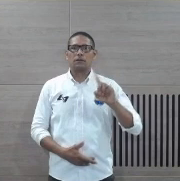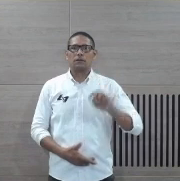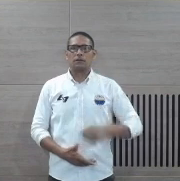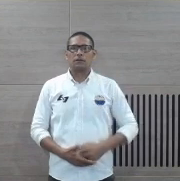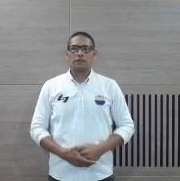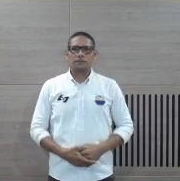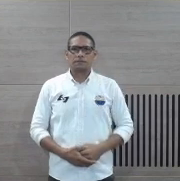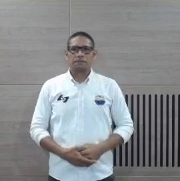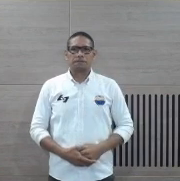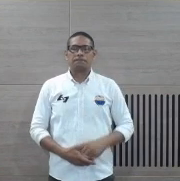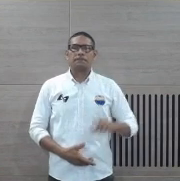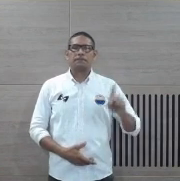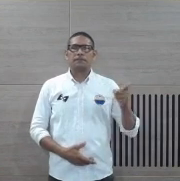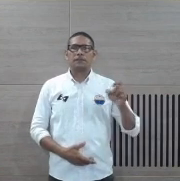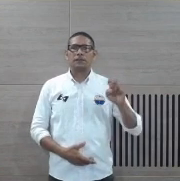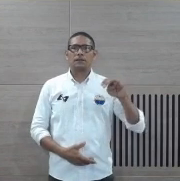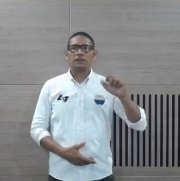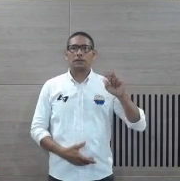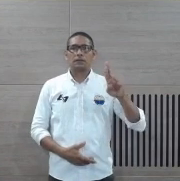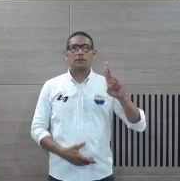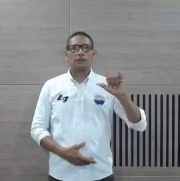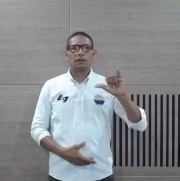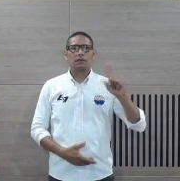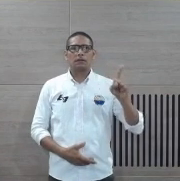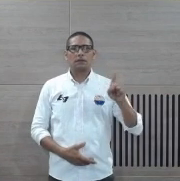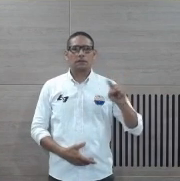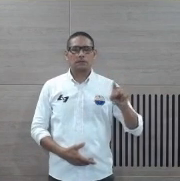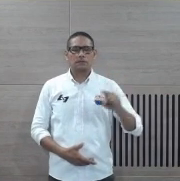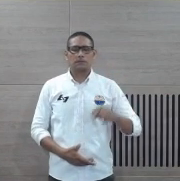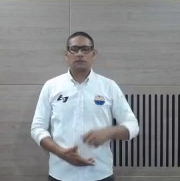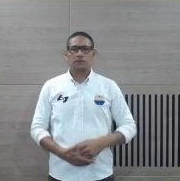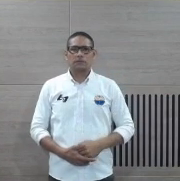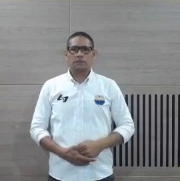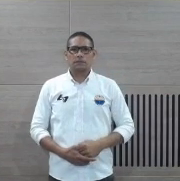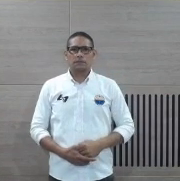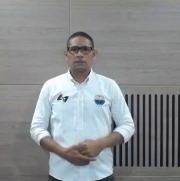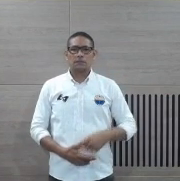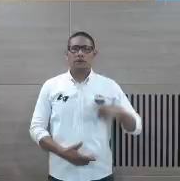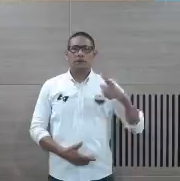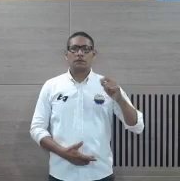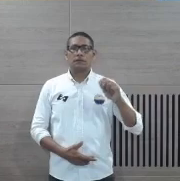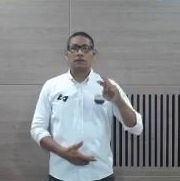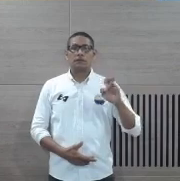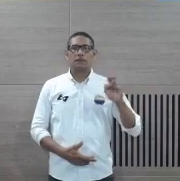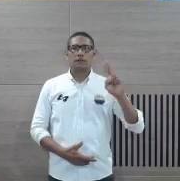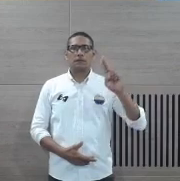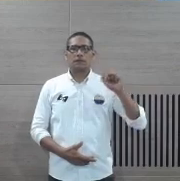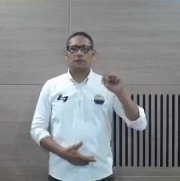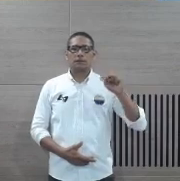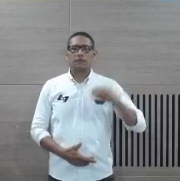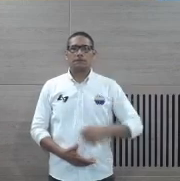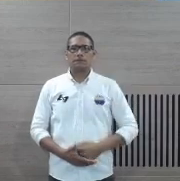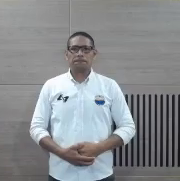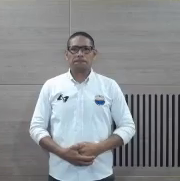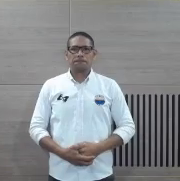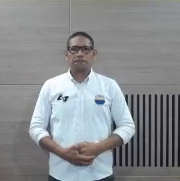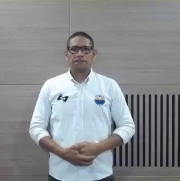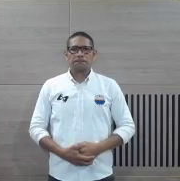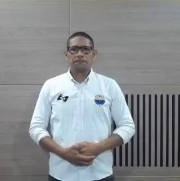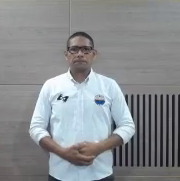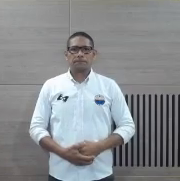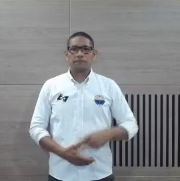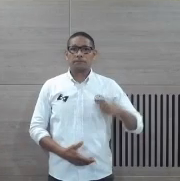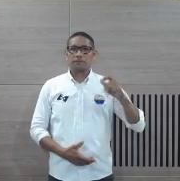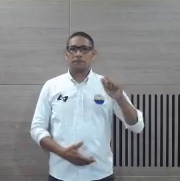Vizcaíno. Karen Stephanie Echevarría Palma. Karen Marcela García